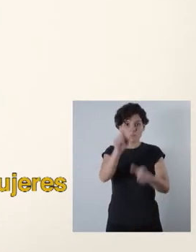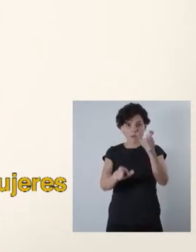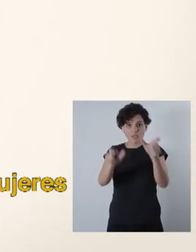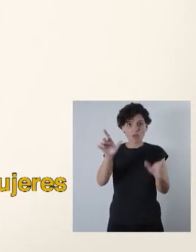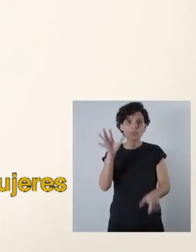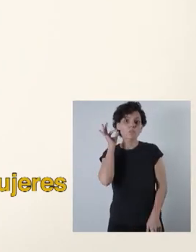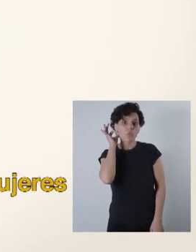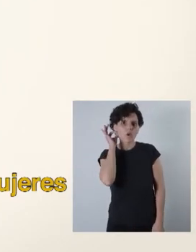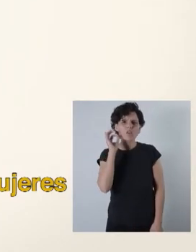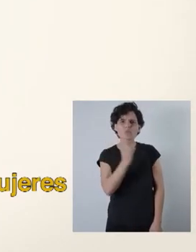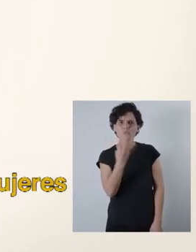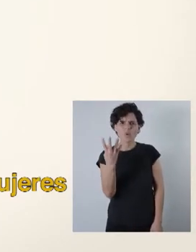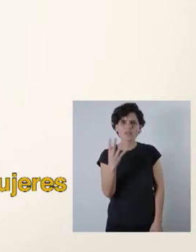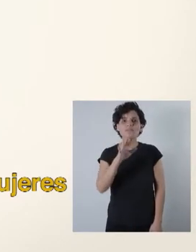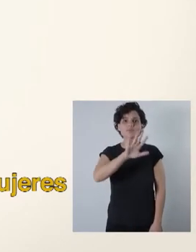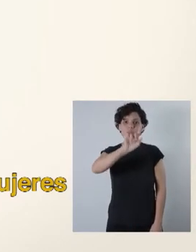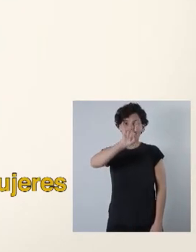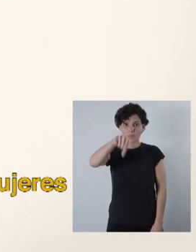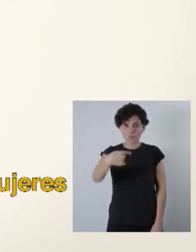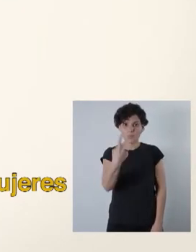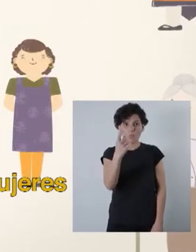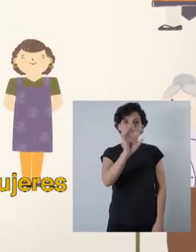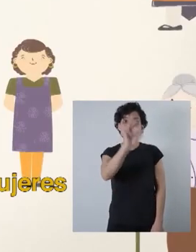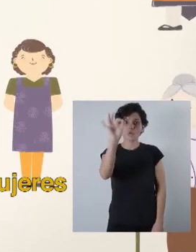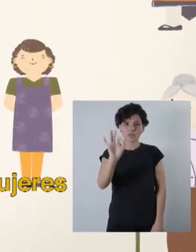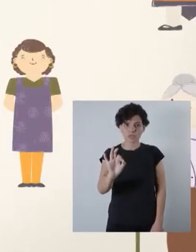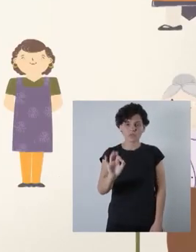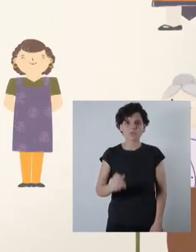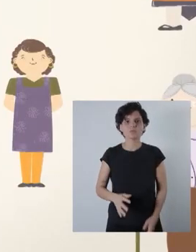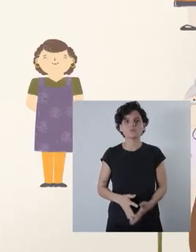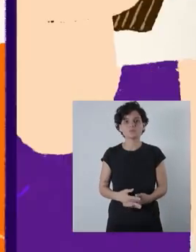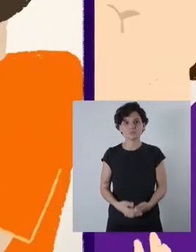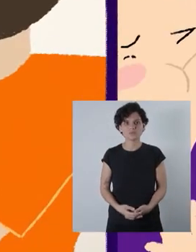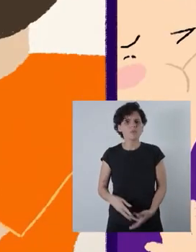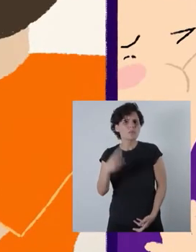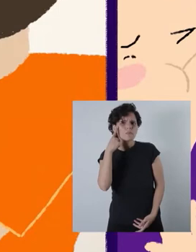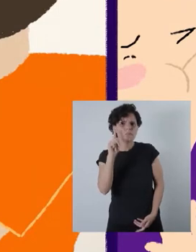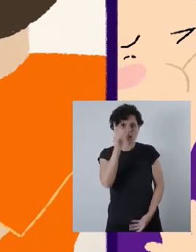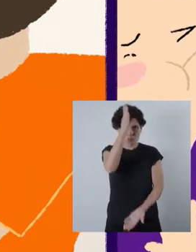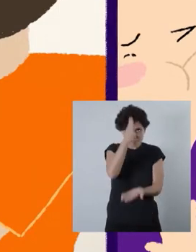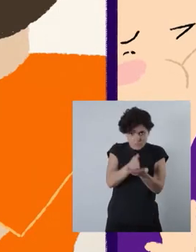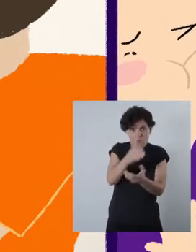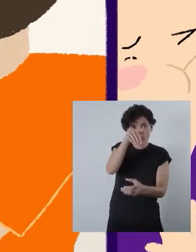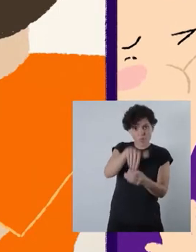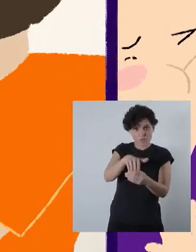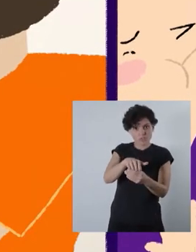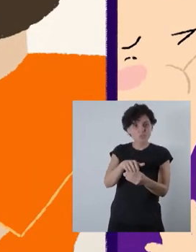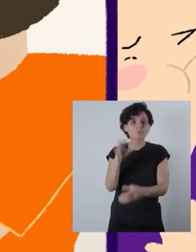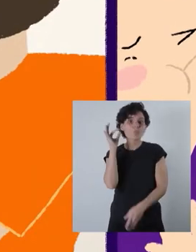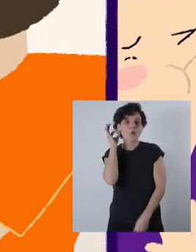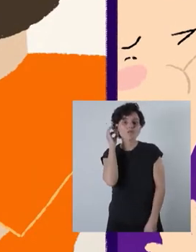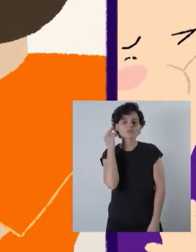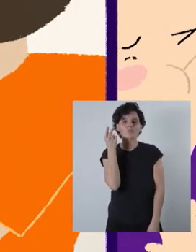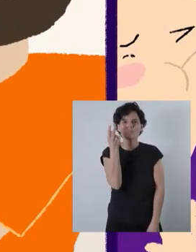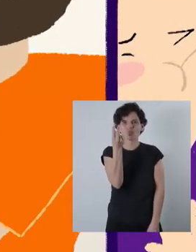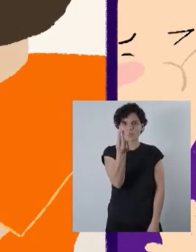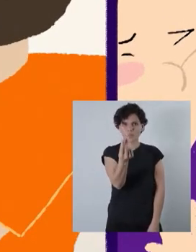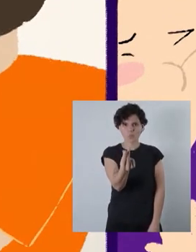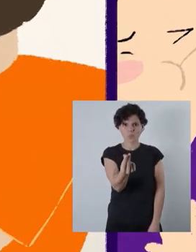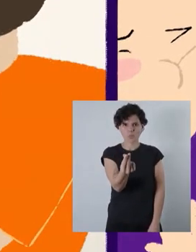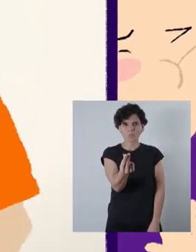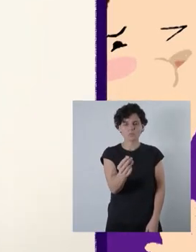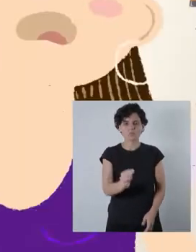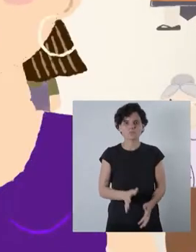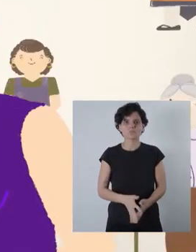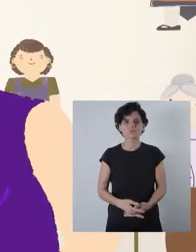En Chile, el 51,1% de la población somos mujeres. Sin embargo, históricamente hemos sido subrepresentadas